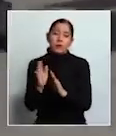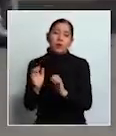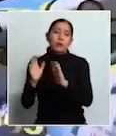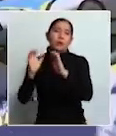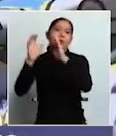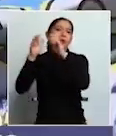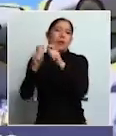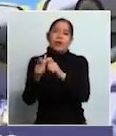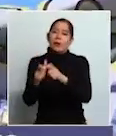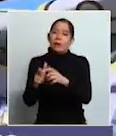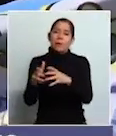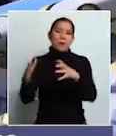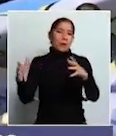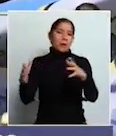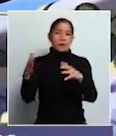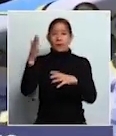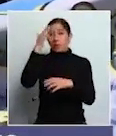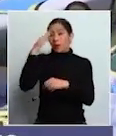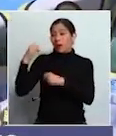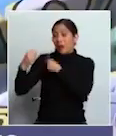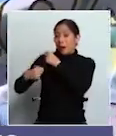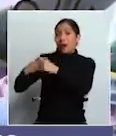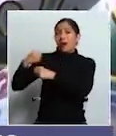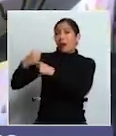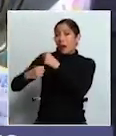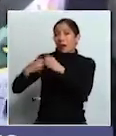están pasando, la unidad de